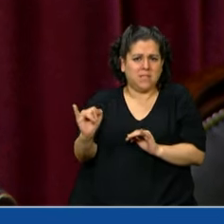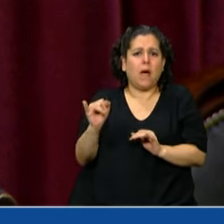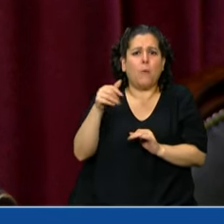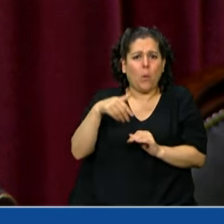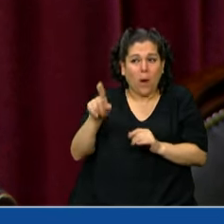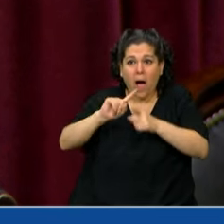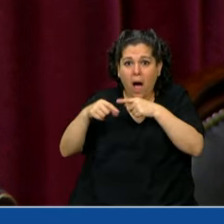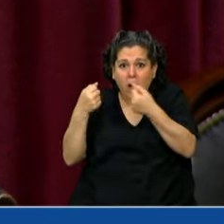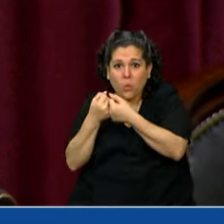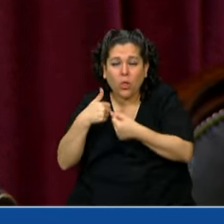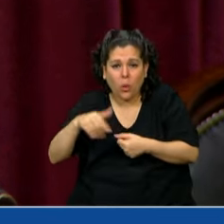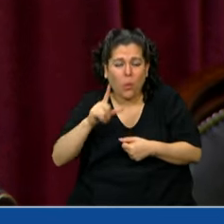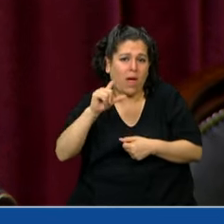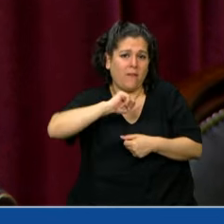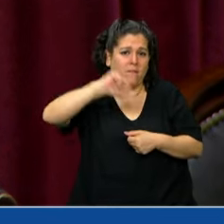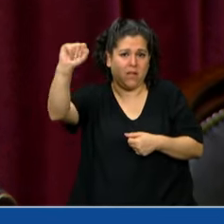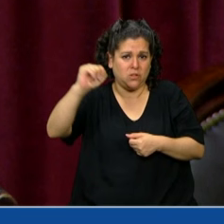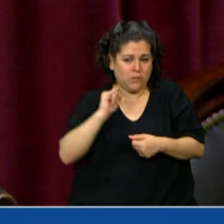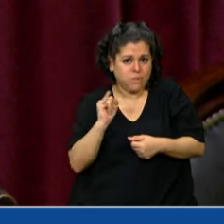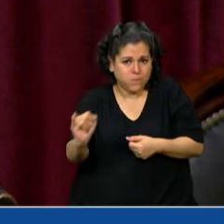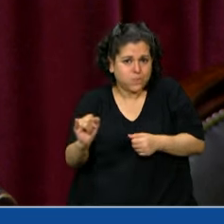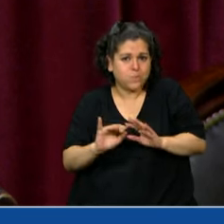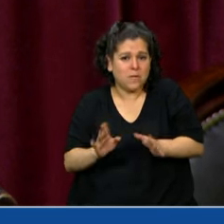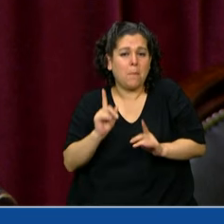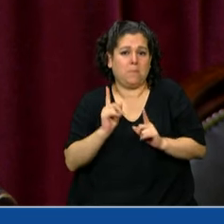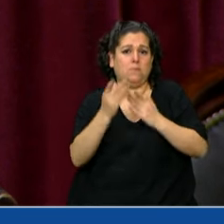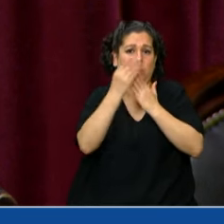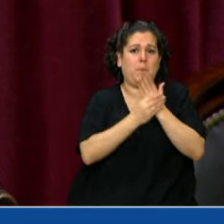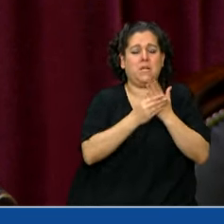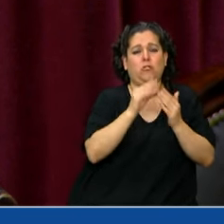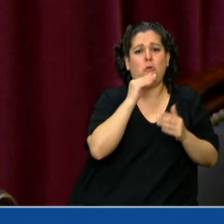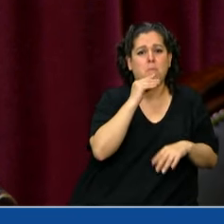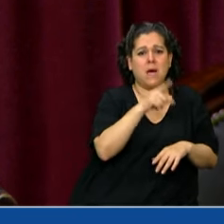acuerdo y siguieron Ajustando Como hizo el el actual ministro